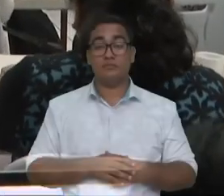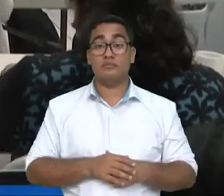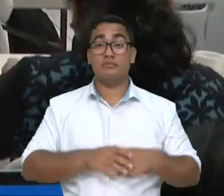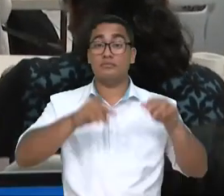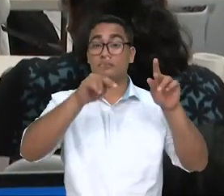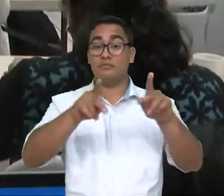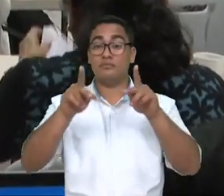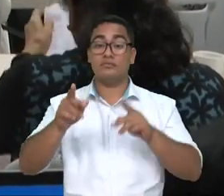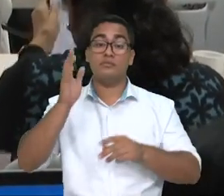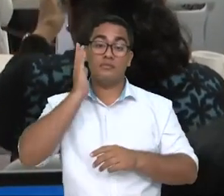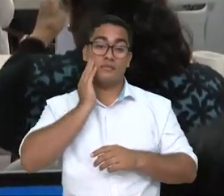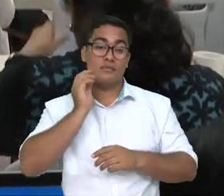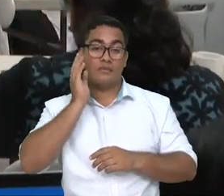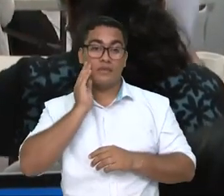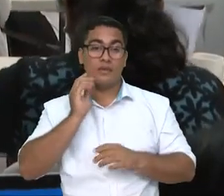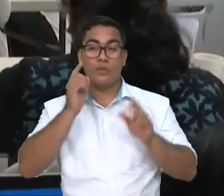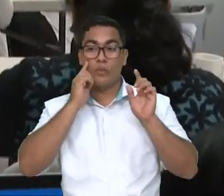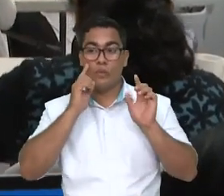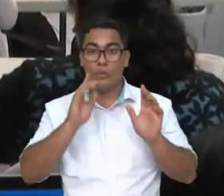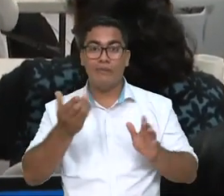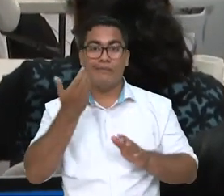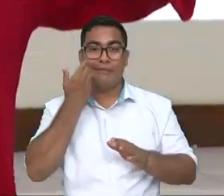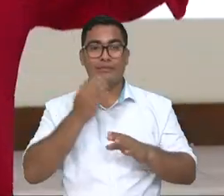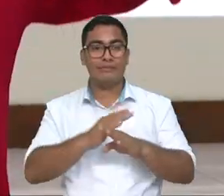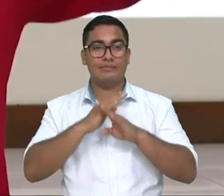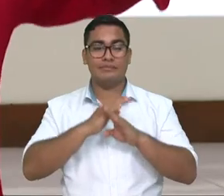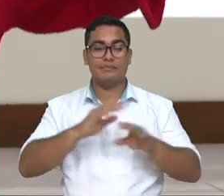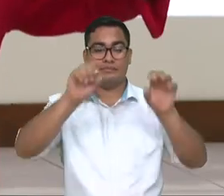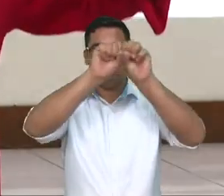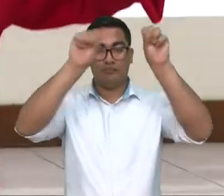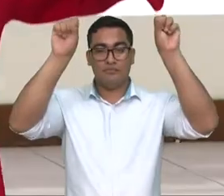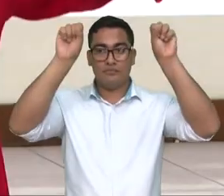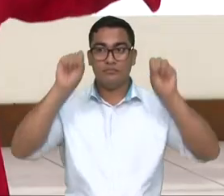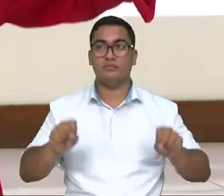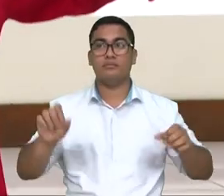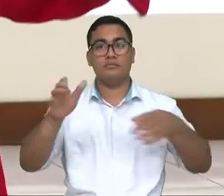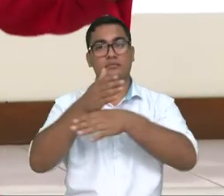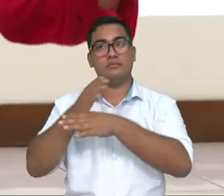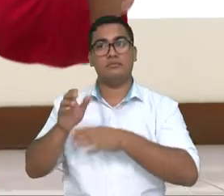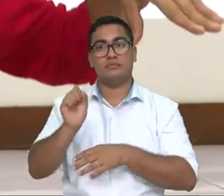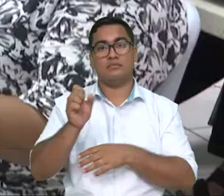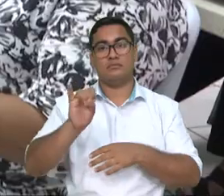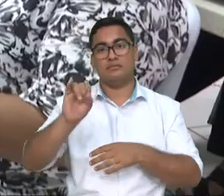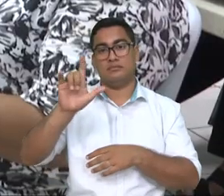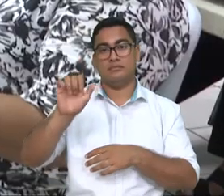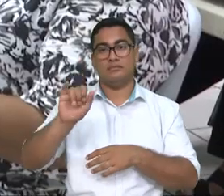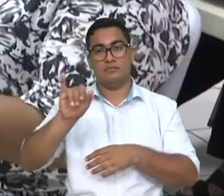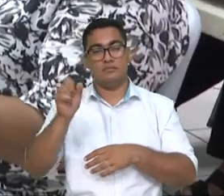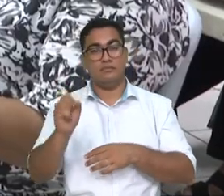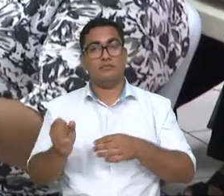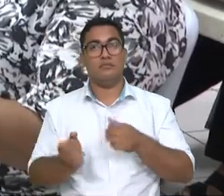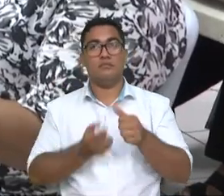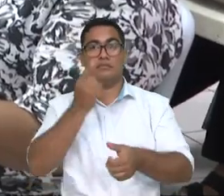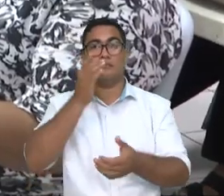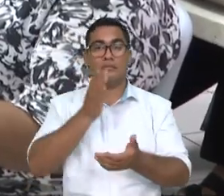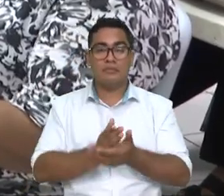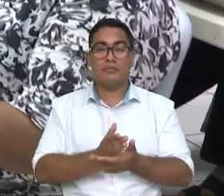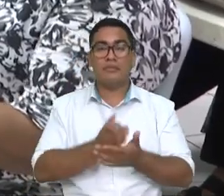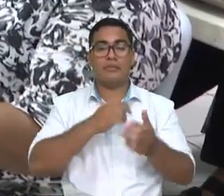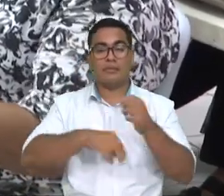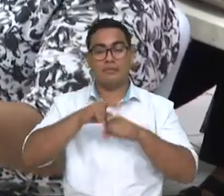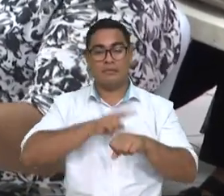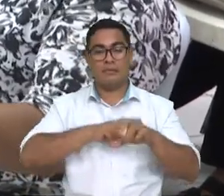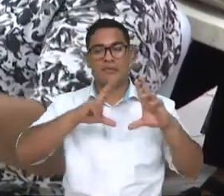Expertos de inmunizaciones capacitan a directores de los ILAIS sobre la preparación de la primera jornada nacional de vacunación, los que a su